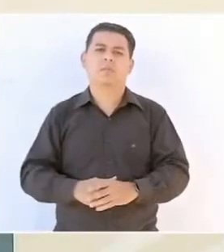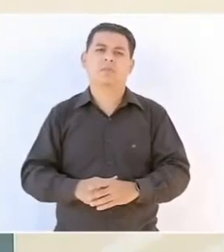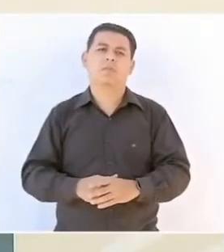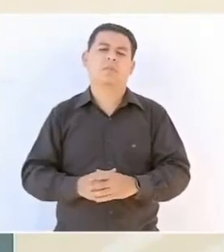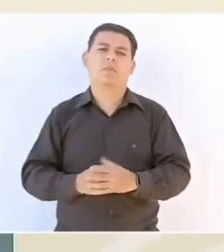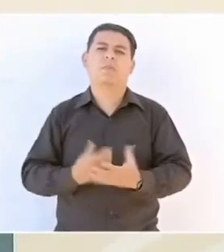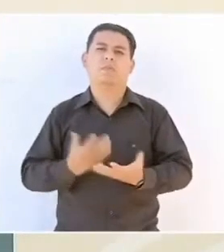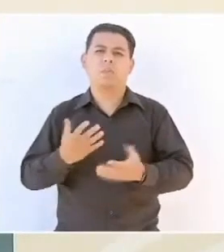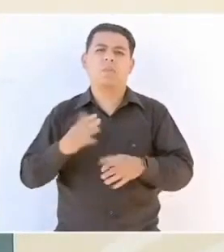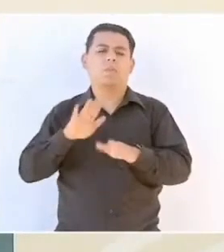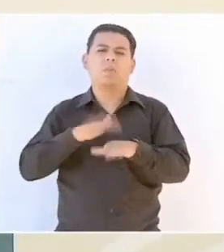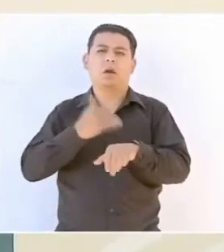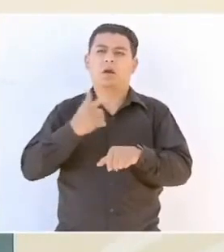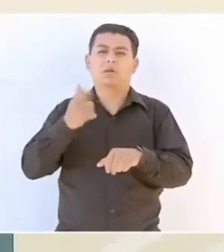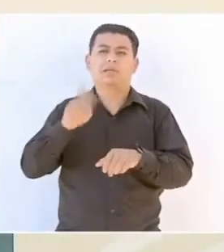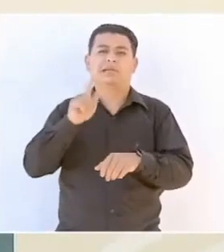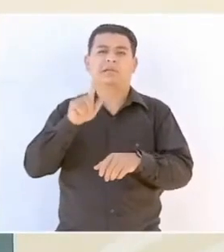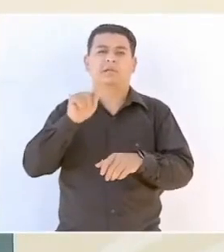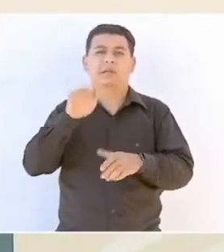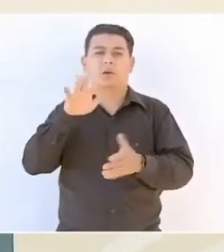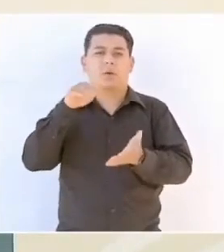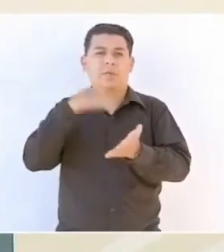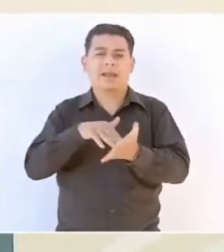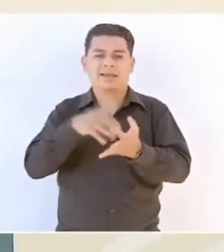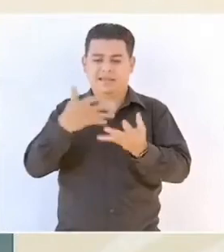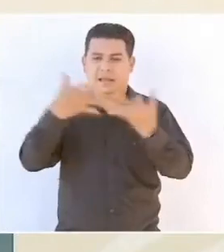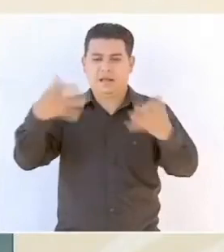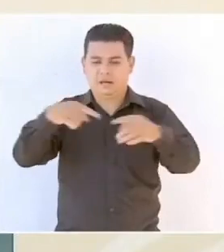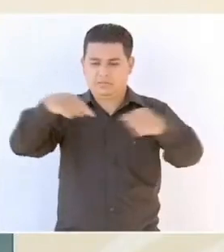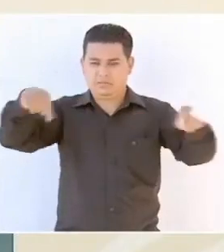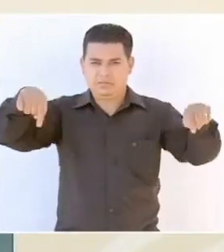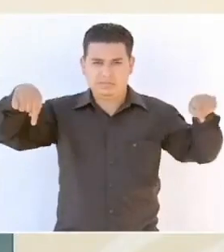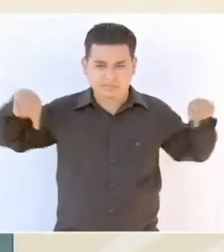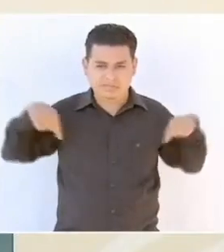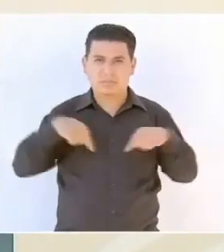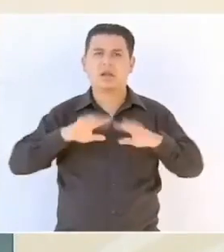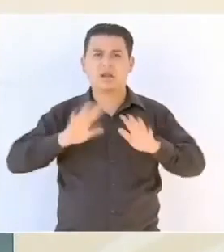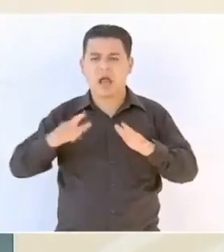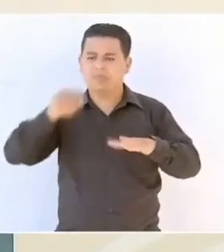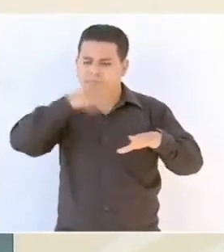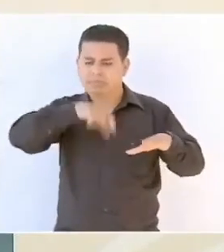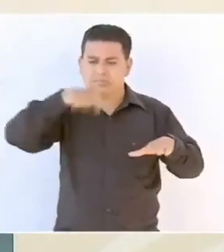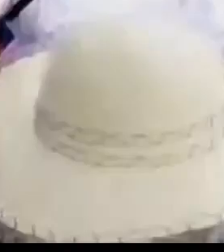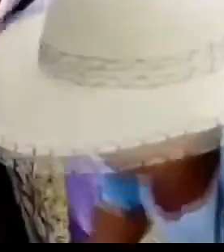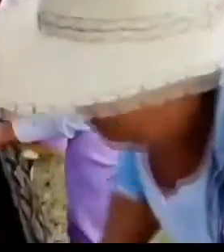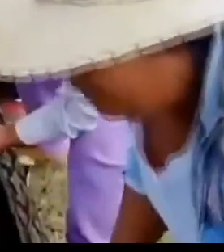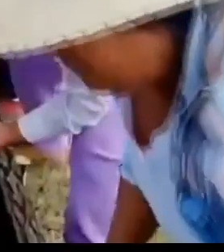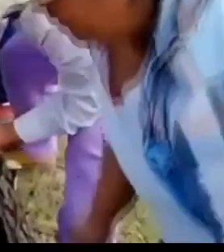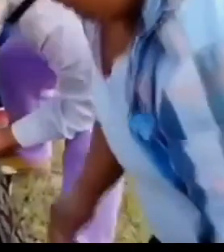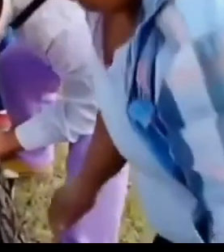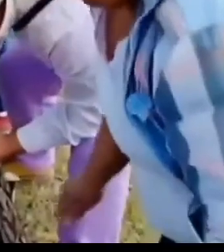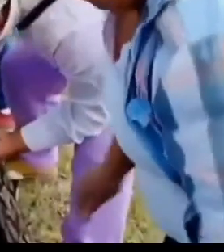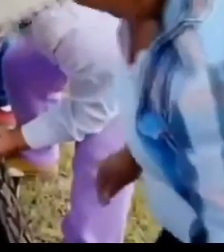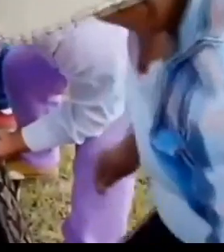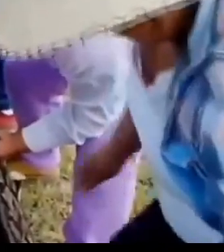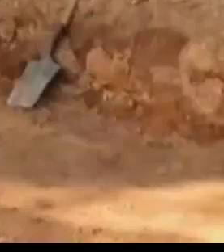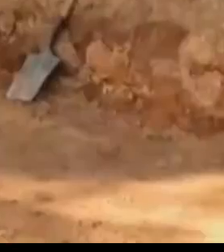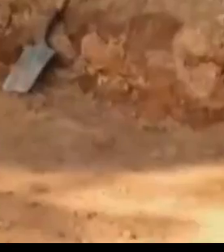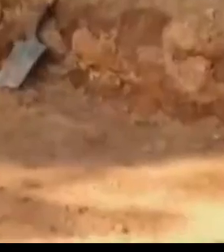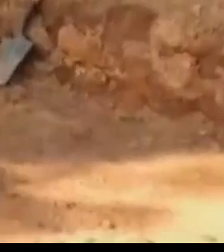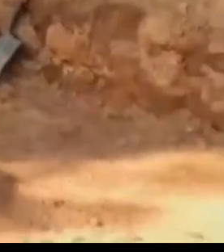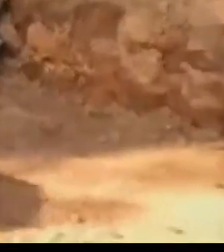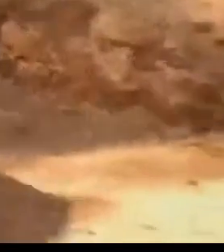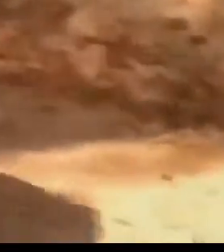están trabajando 75,000 hectáreas con cerca de 30,000 sembradores.